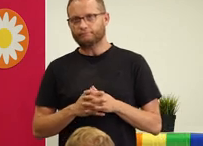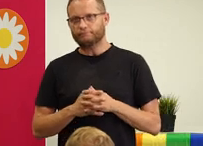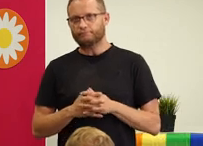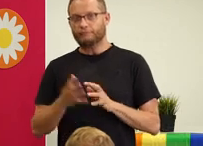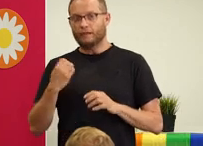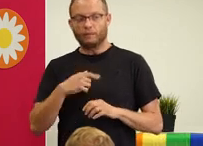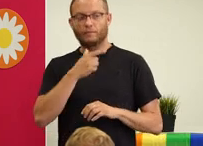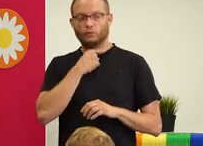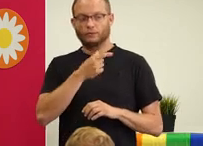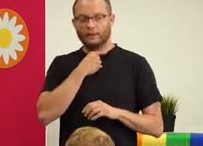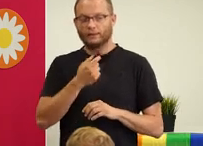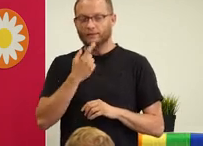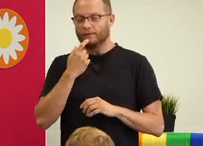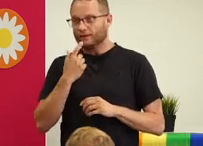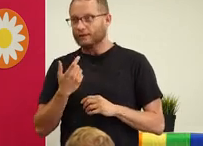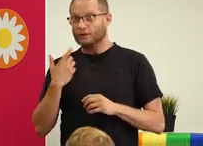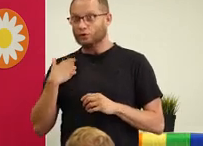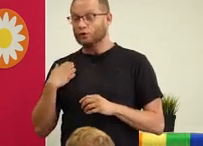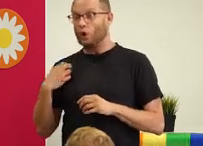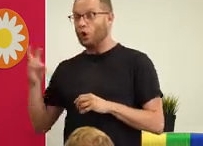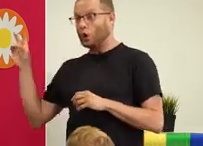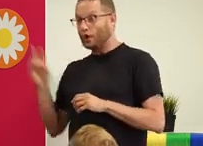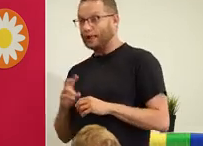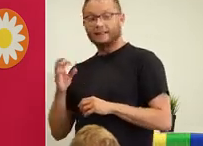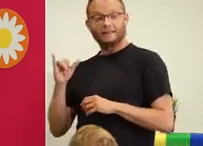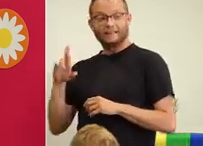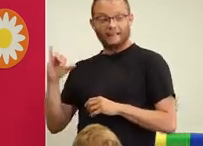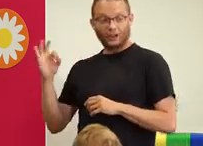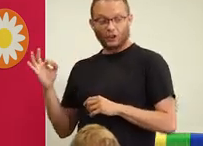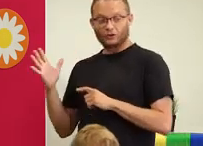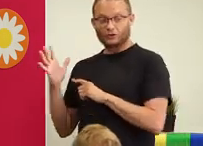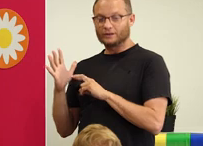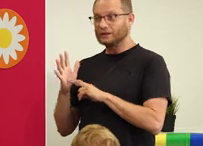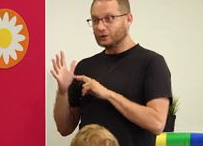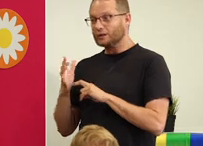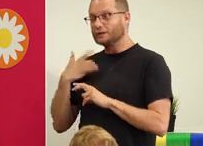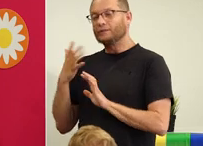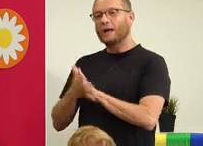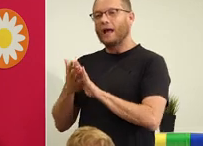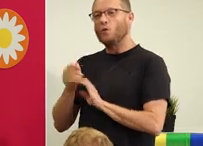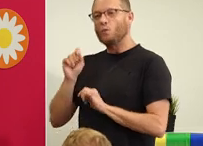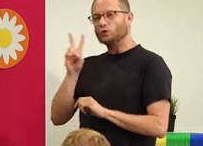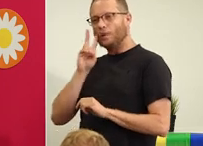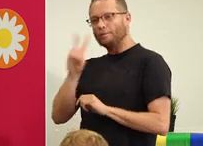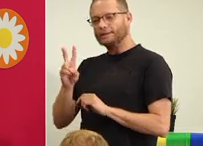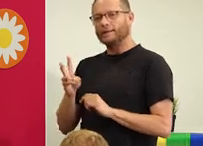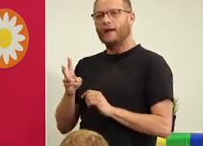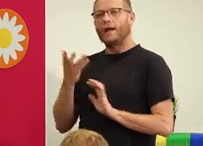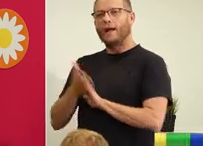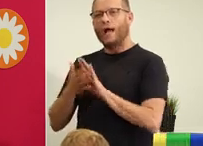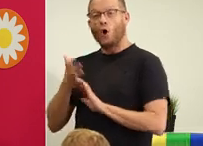y a mí me gustaría enfocarla, porque yo soy de origen sirio, siempre hablo desde el punto de vista de los